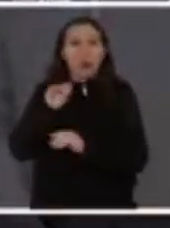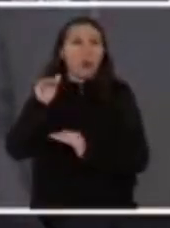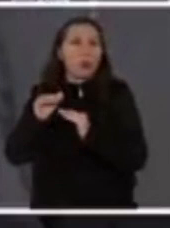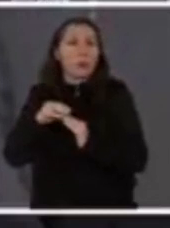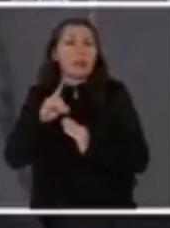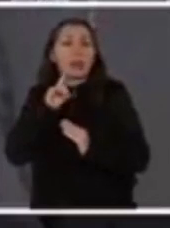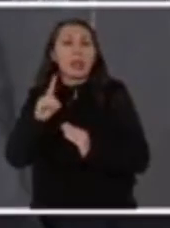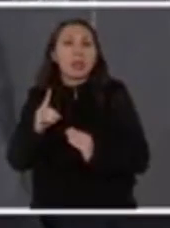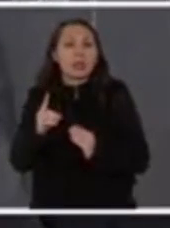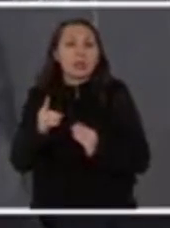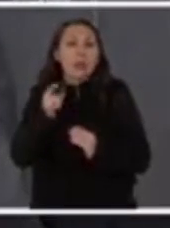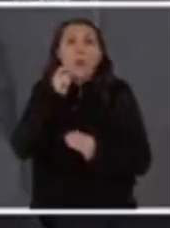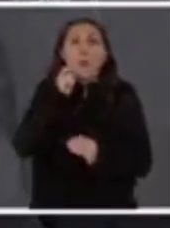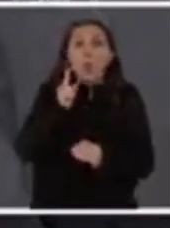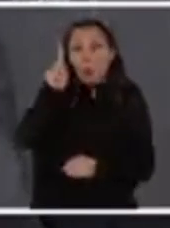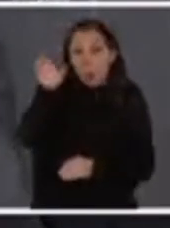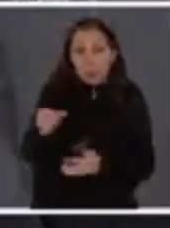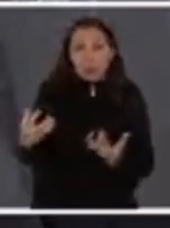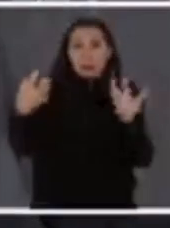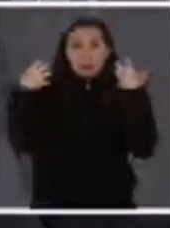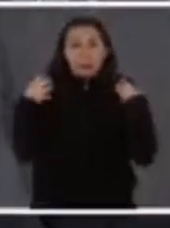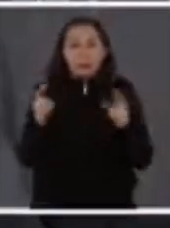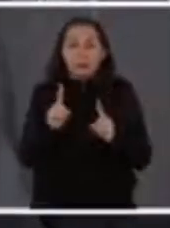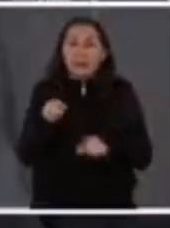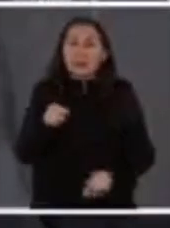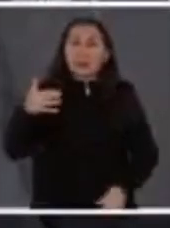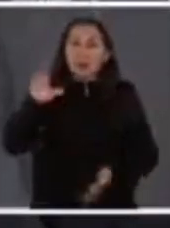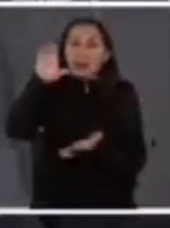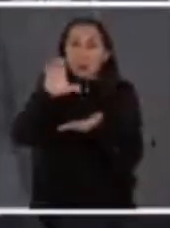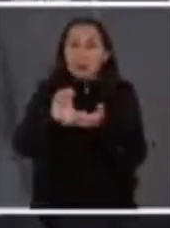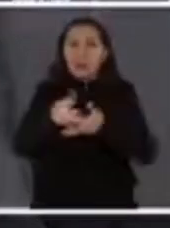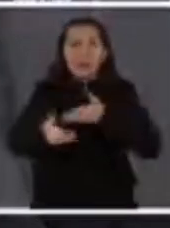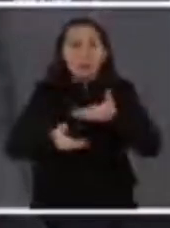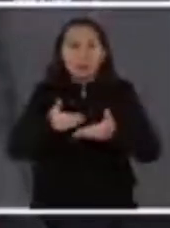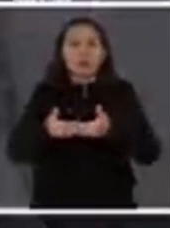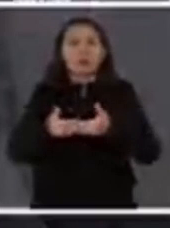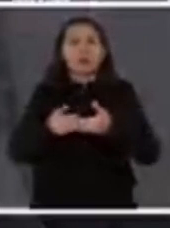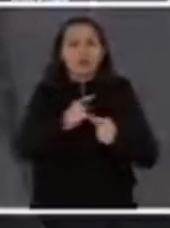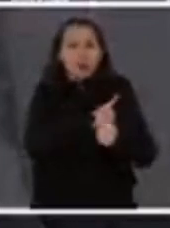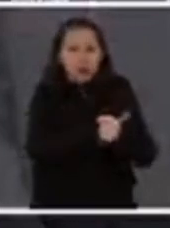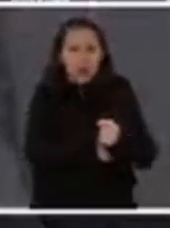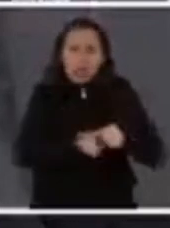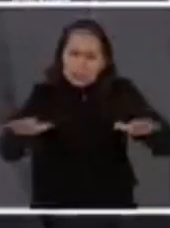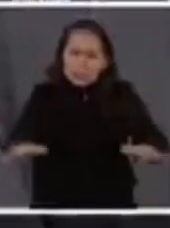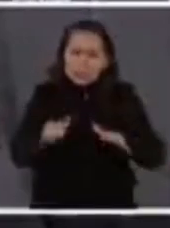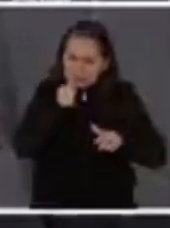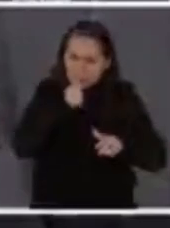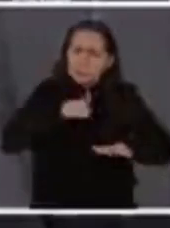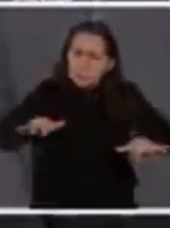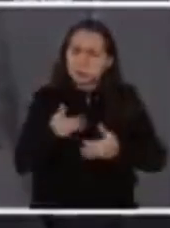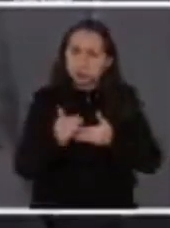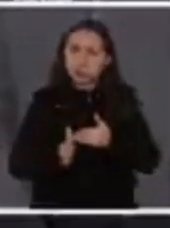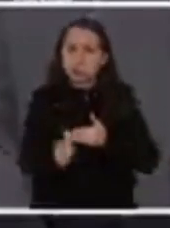dependen de solamente de una persona. Eso es importante. El Estado funciona, las instituciones son fuertes, son resilientes. Y